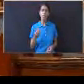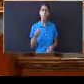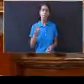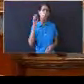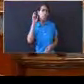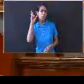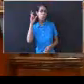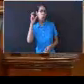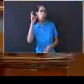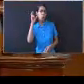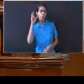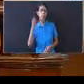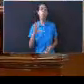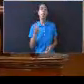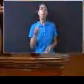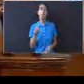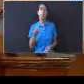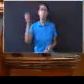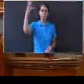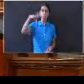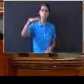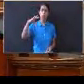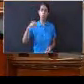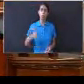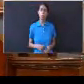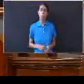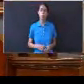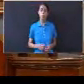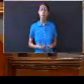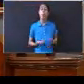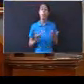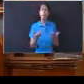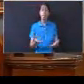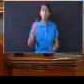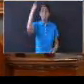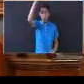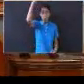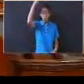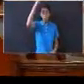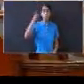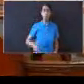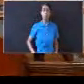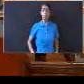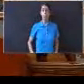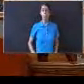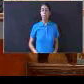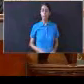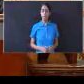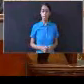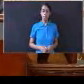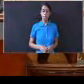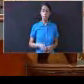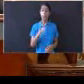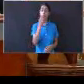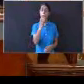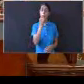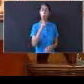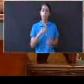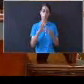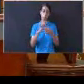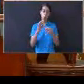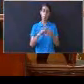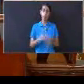oír que bendición había dado el profeta. Y ella le empieza a contar. Pues mira, el profeta hizo tal cosa. Hizo que